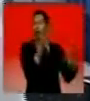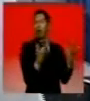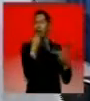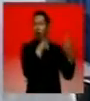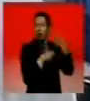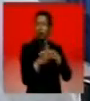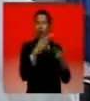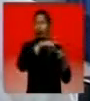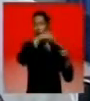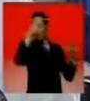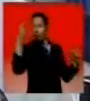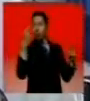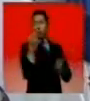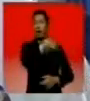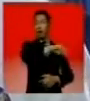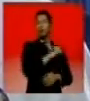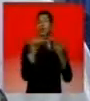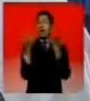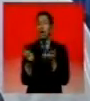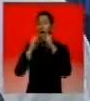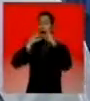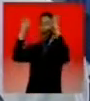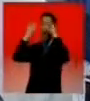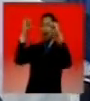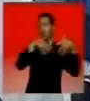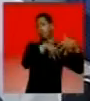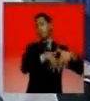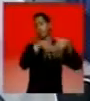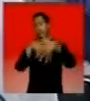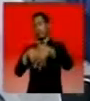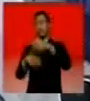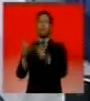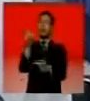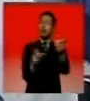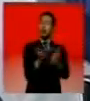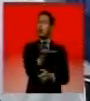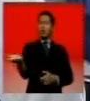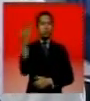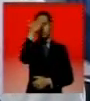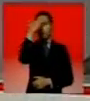quieren movilizar a la gente y no la van a poder movilizar porque la gente es consciente de las cosas que todo el mundo sabe.